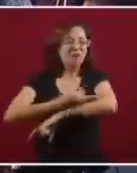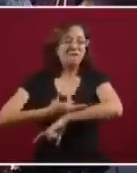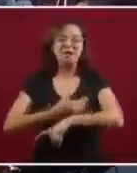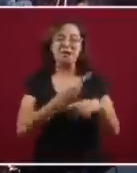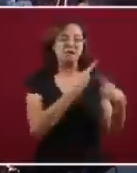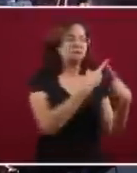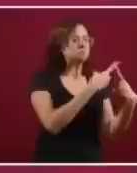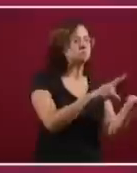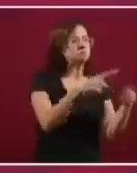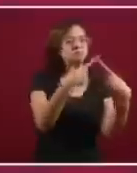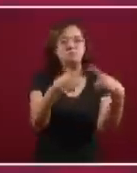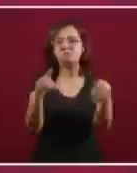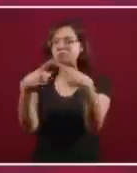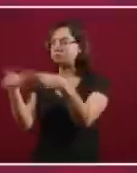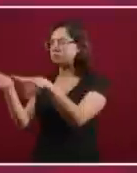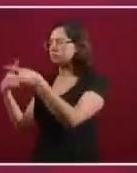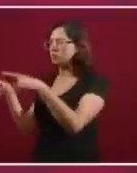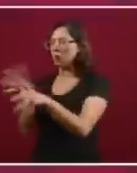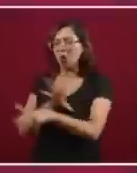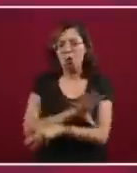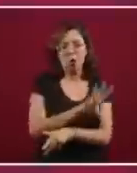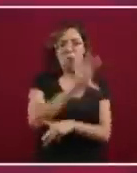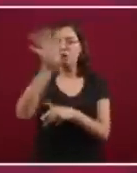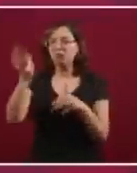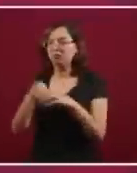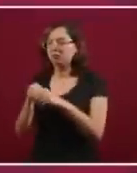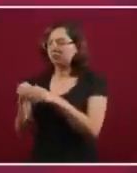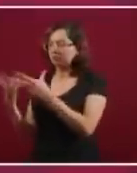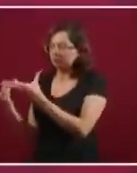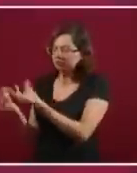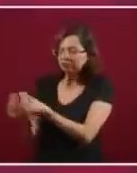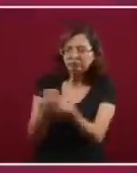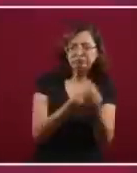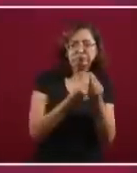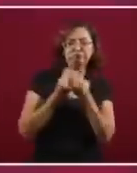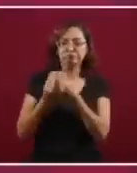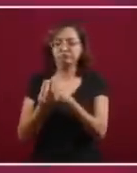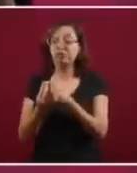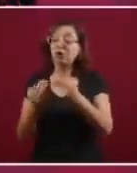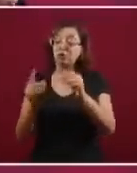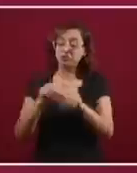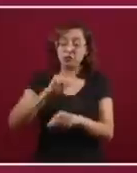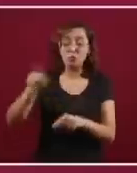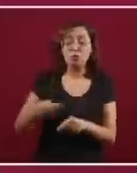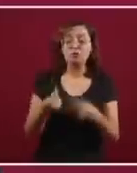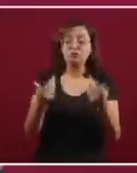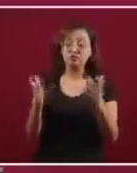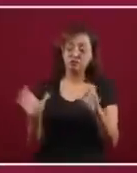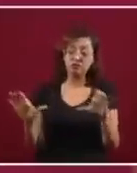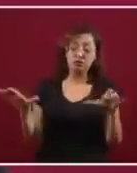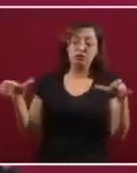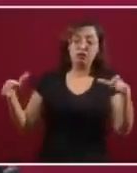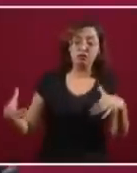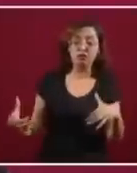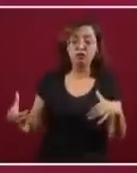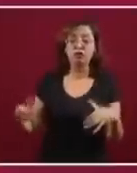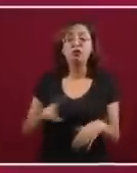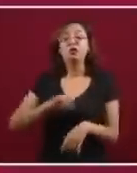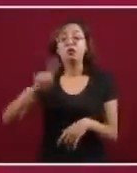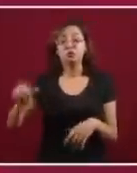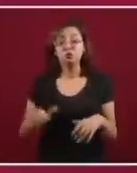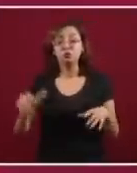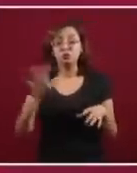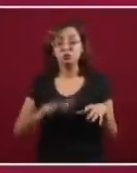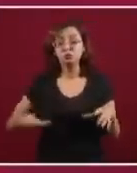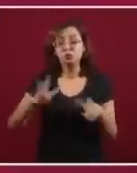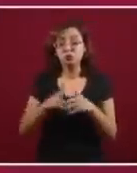de familia que hay y después es un núcleo más básico puede ser la comunidad puede ser una sociedad más